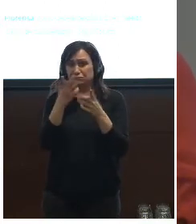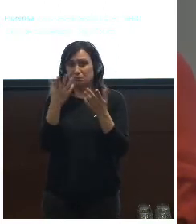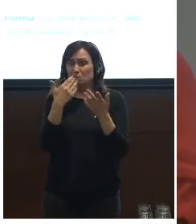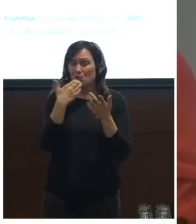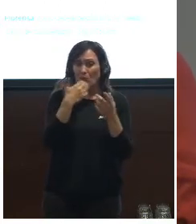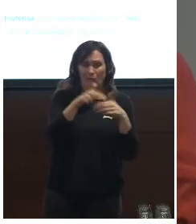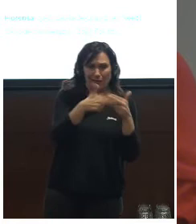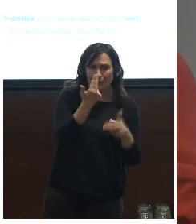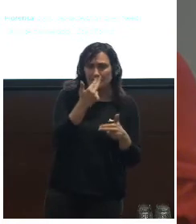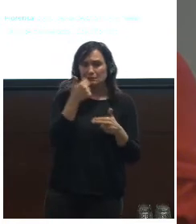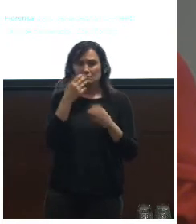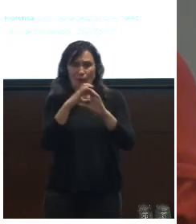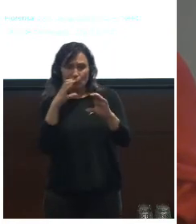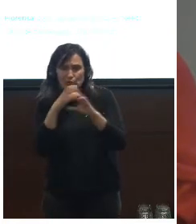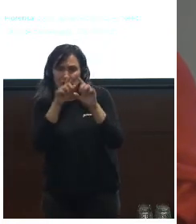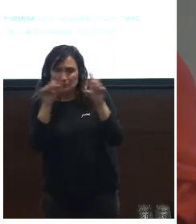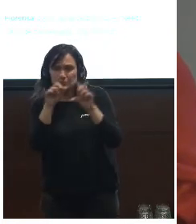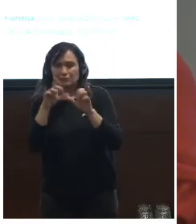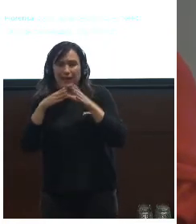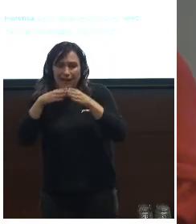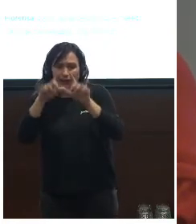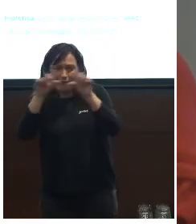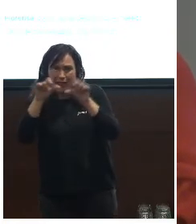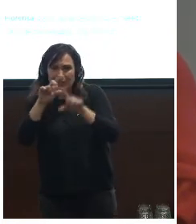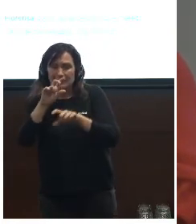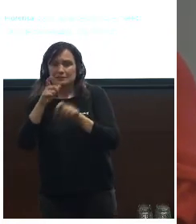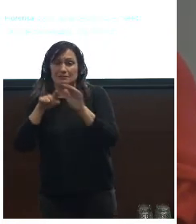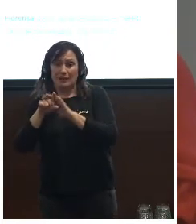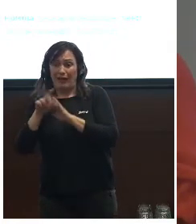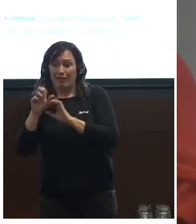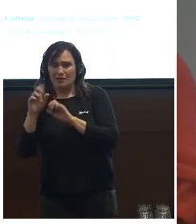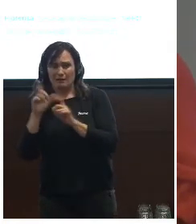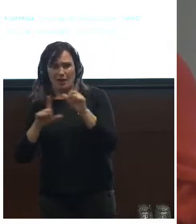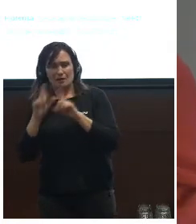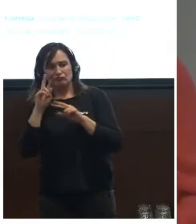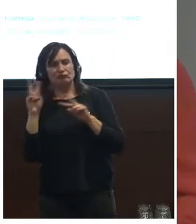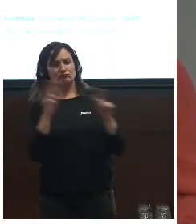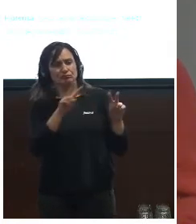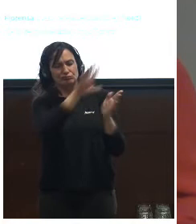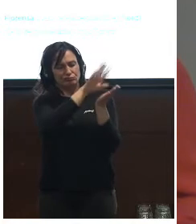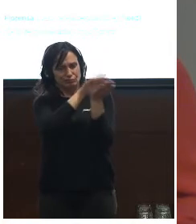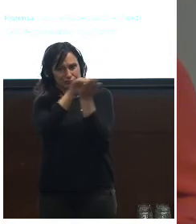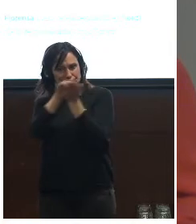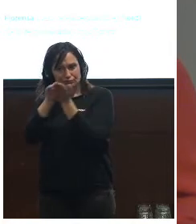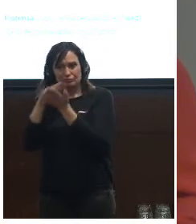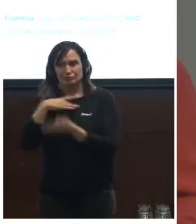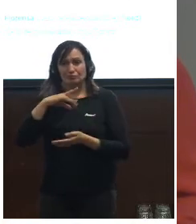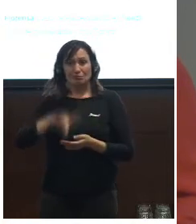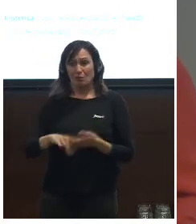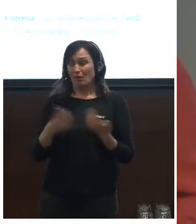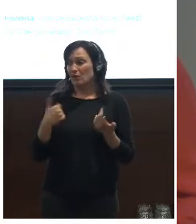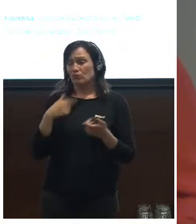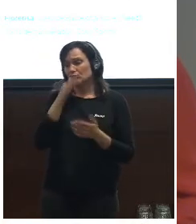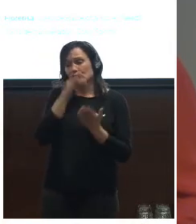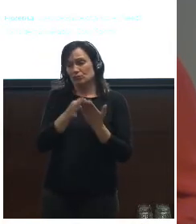taxis, las de excursiones, las navieras y las agencias de viajes, en lo que yo me puedo comprometer, no represento a